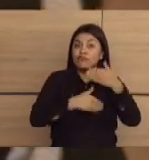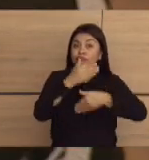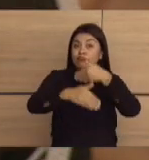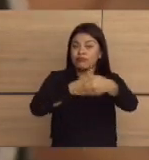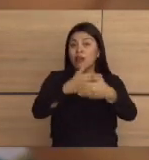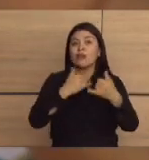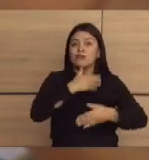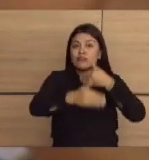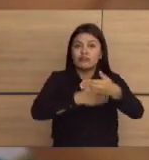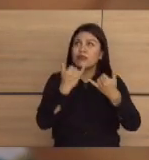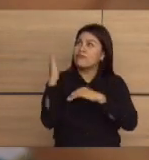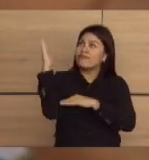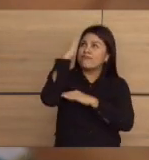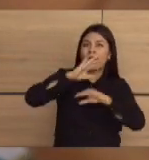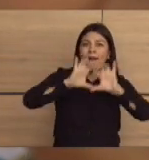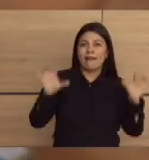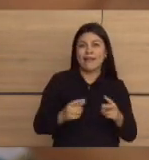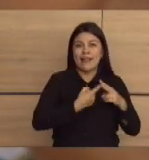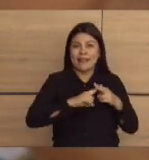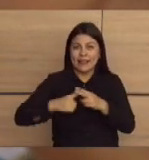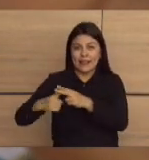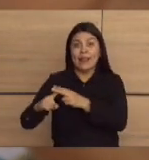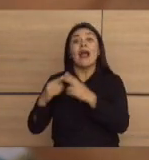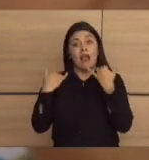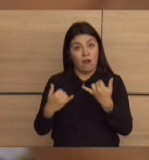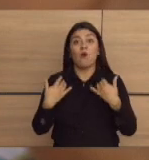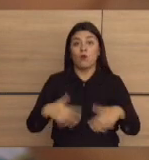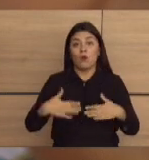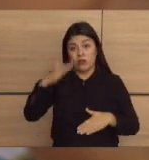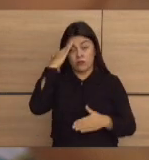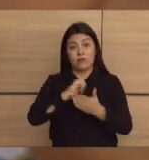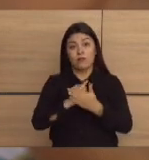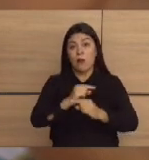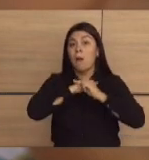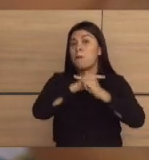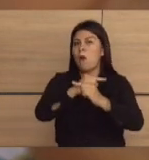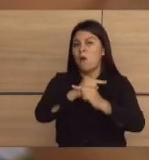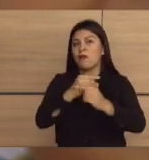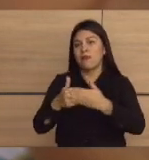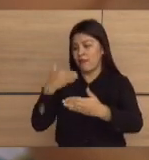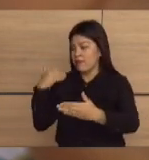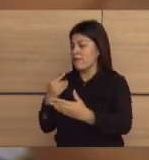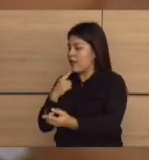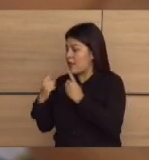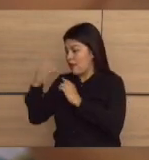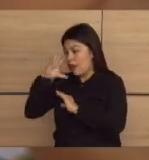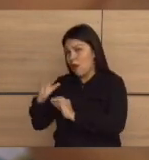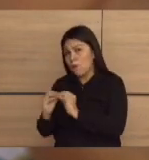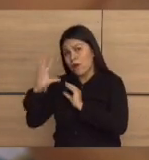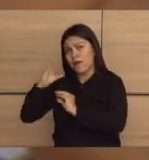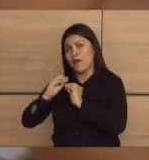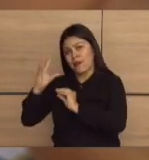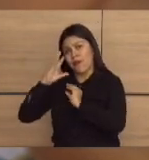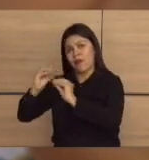este escenario, porque ha sido parte de un proceso de conversaciones que, como les hemos venido contando, se han llevado a cabo en